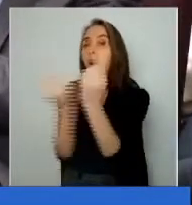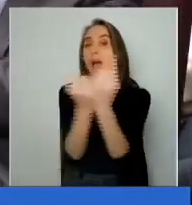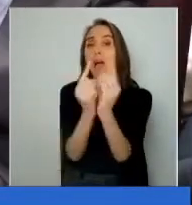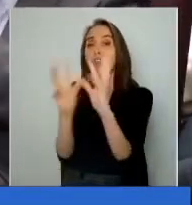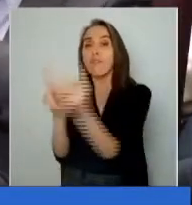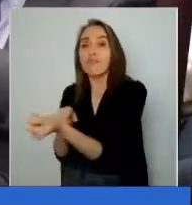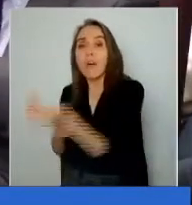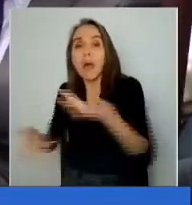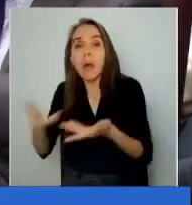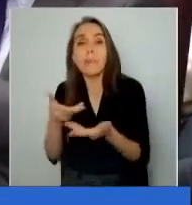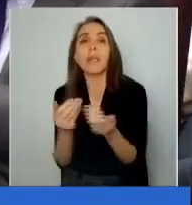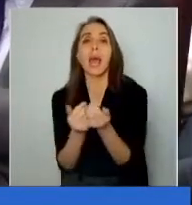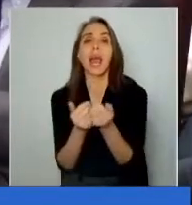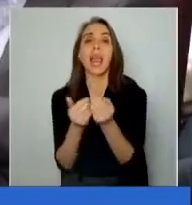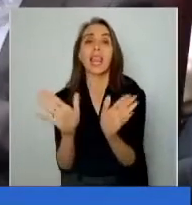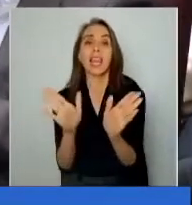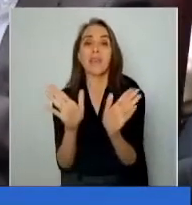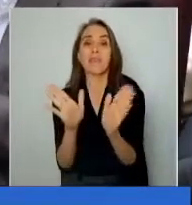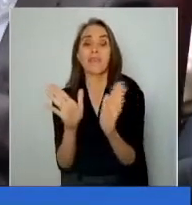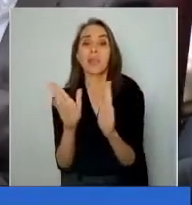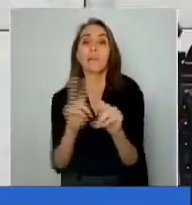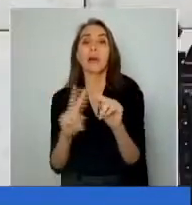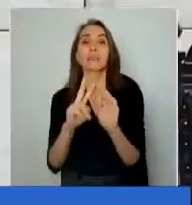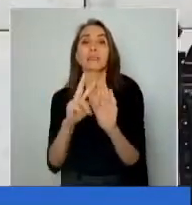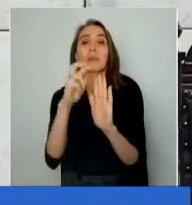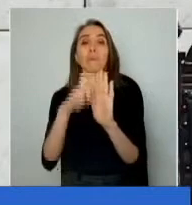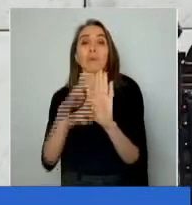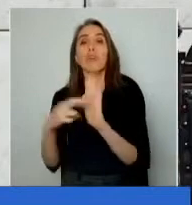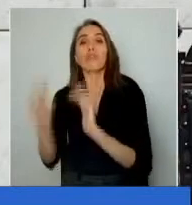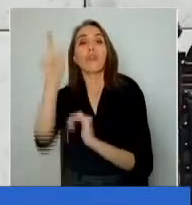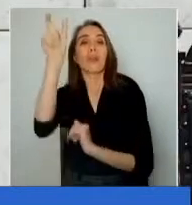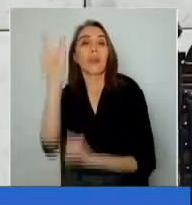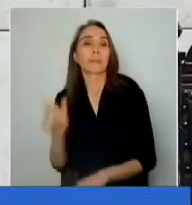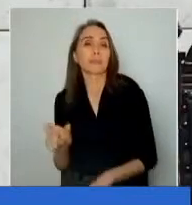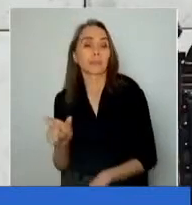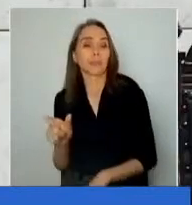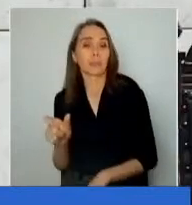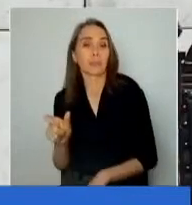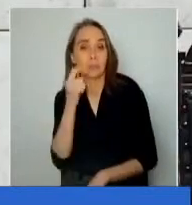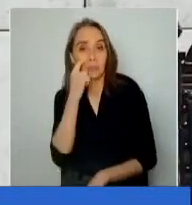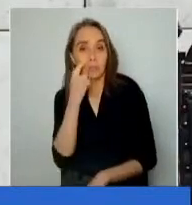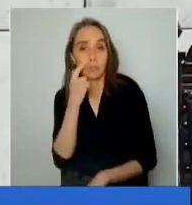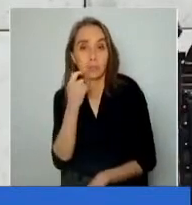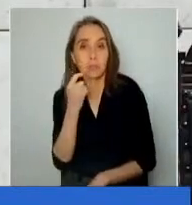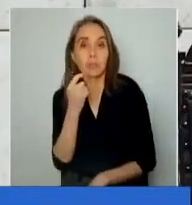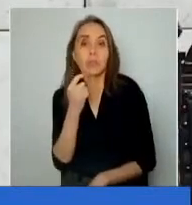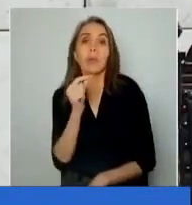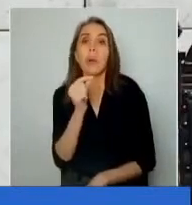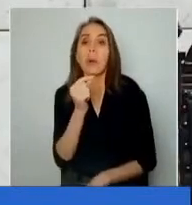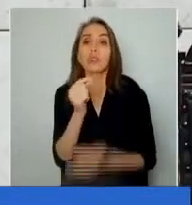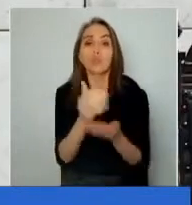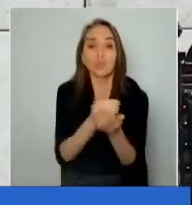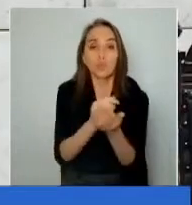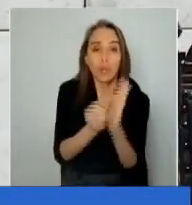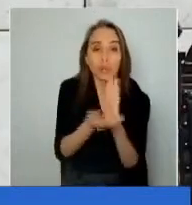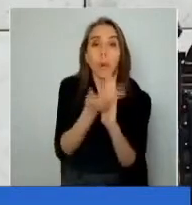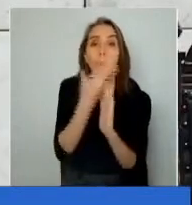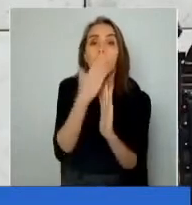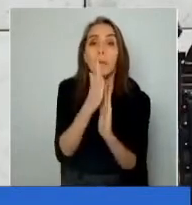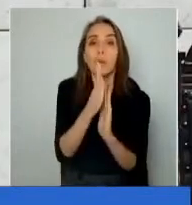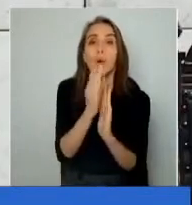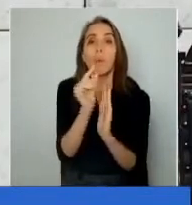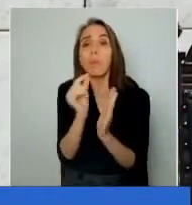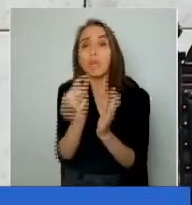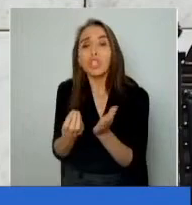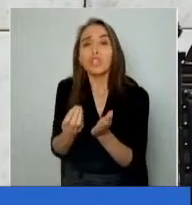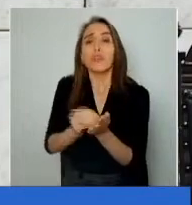Libertad para desarrollar proyectos personales con un poco mejor de salario y un poco más de dignidad